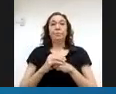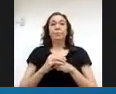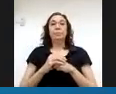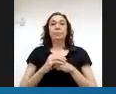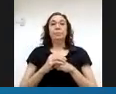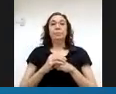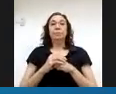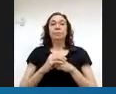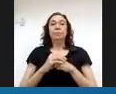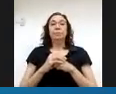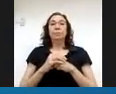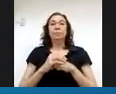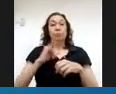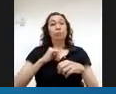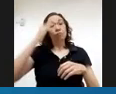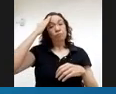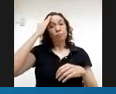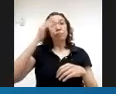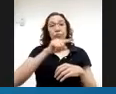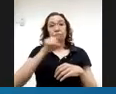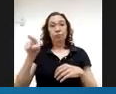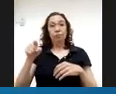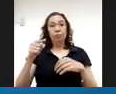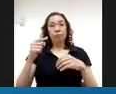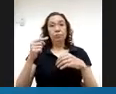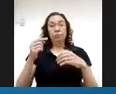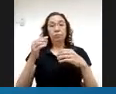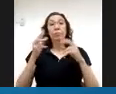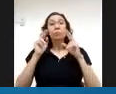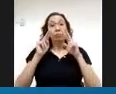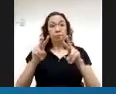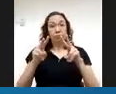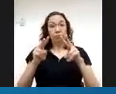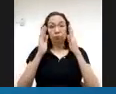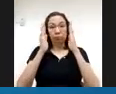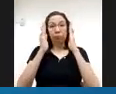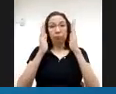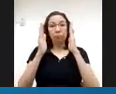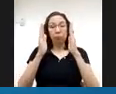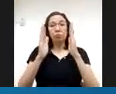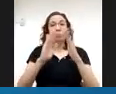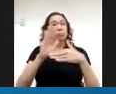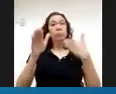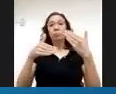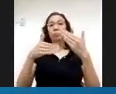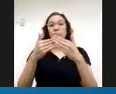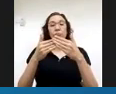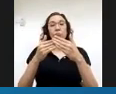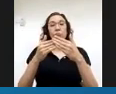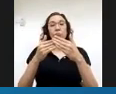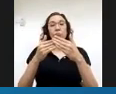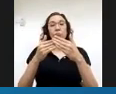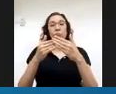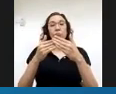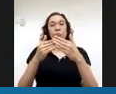Yo sé que ustedes han seguido de alguna manera el desarrollo de